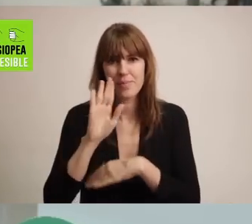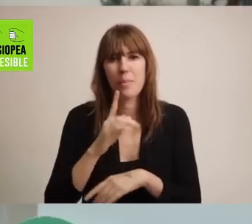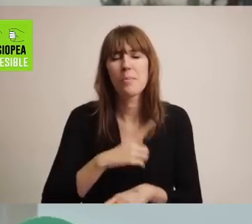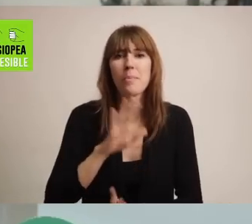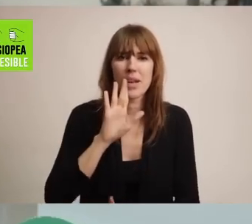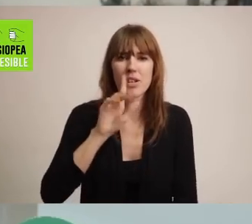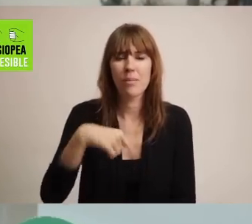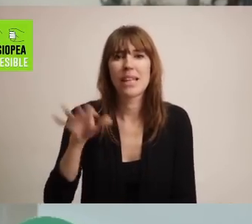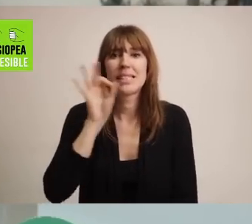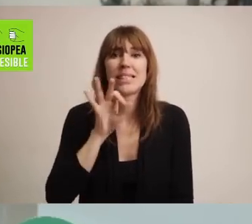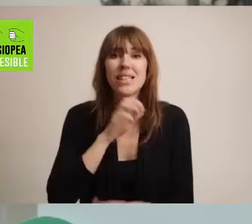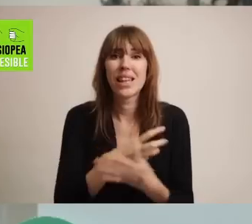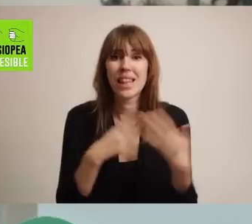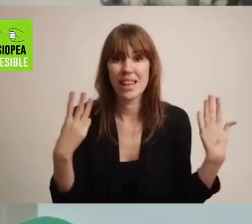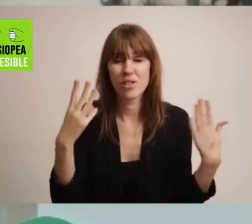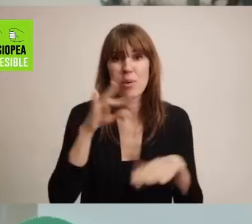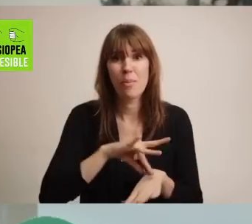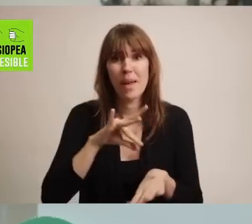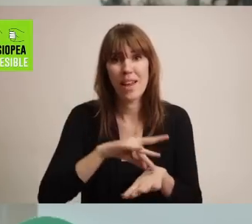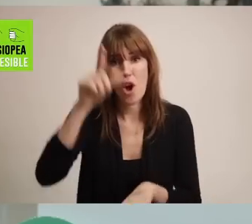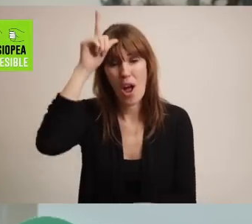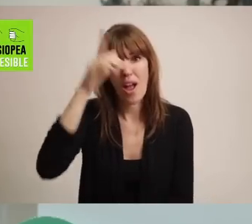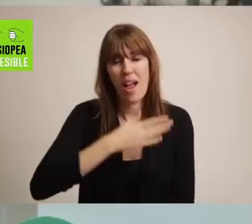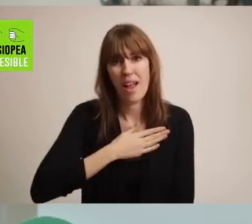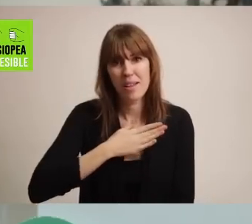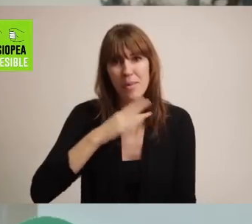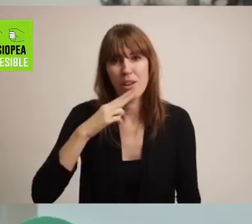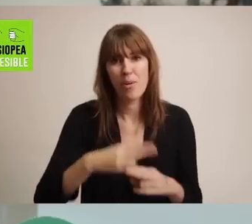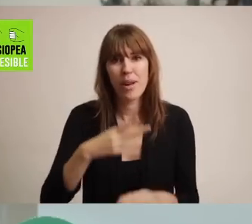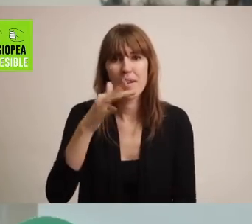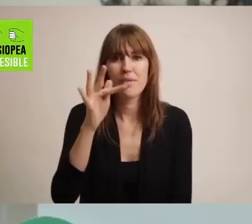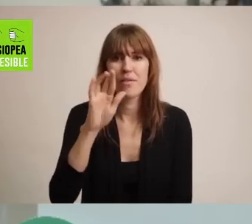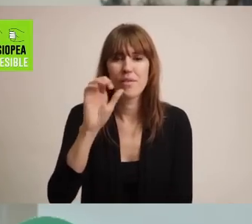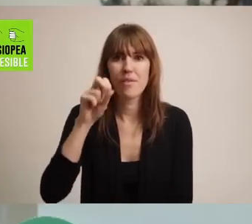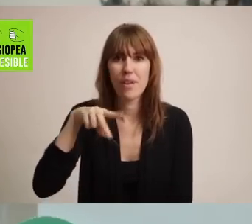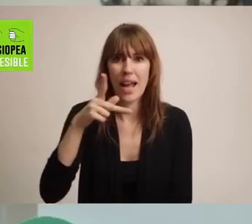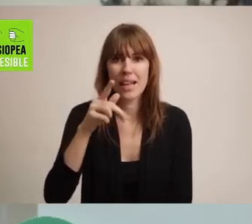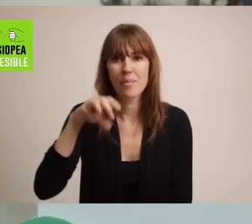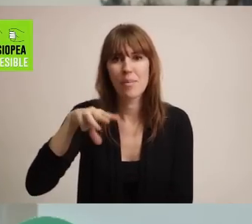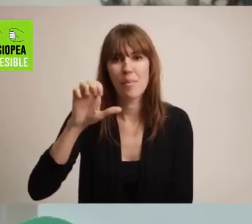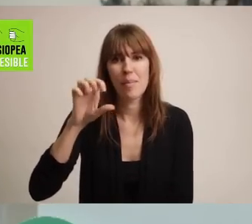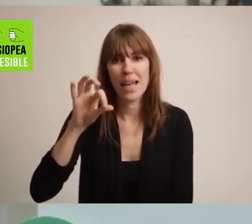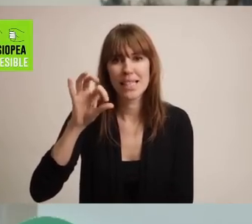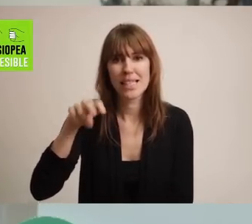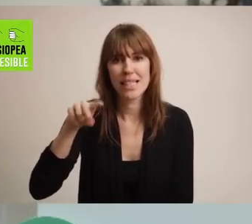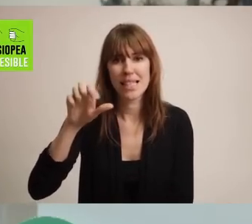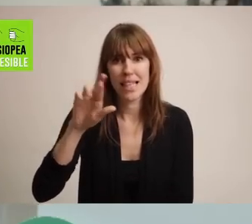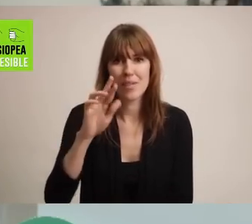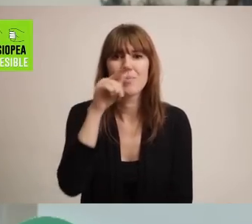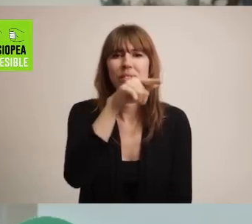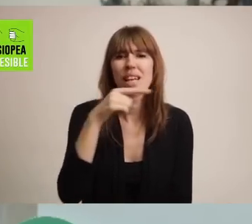hubo un médico alemán llamado Franz Mesmer, que él empezó a